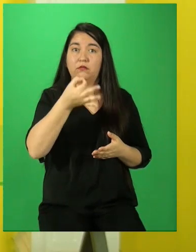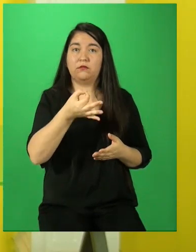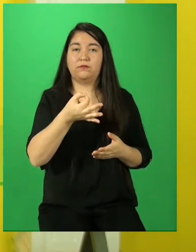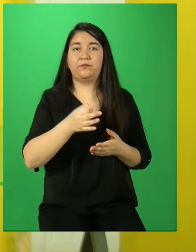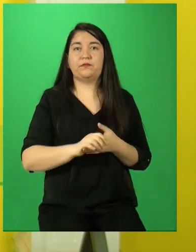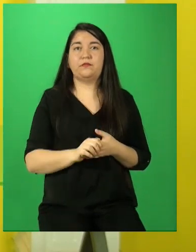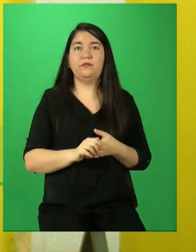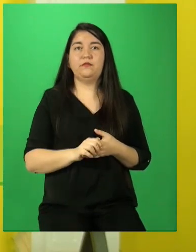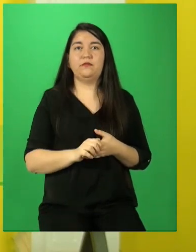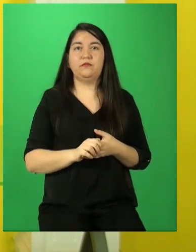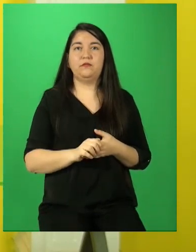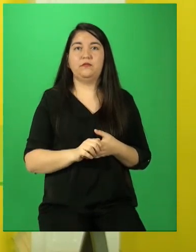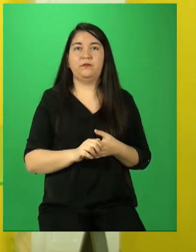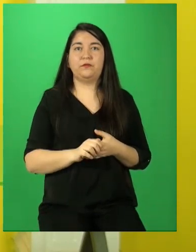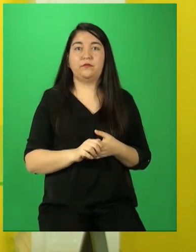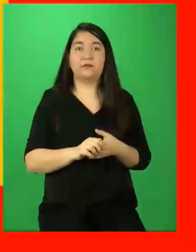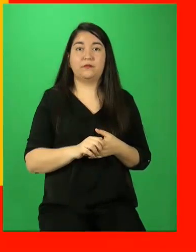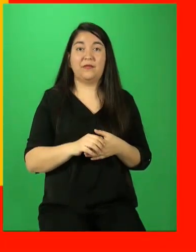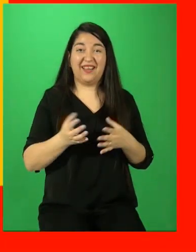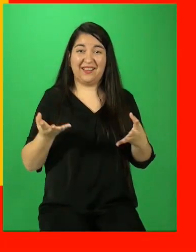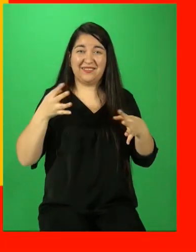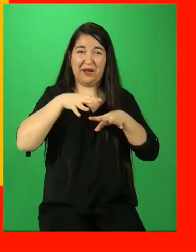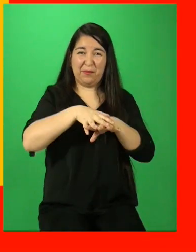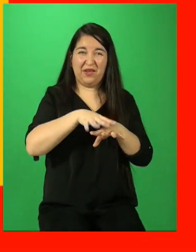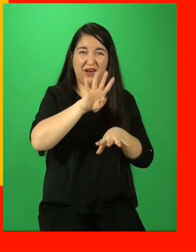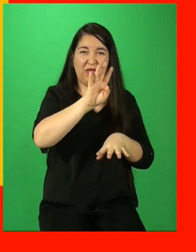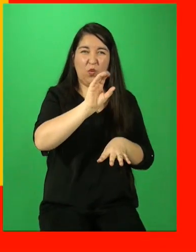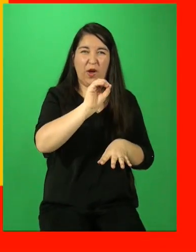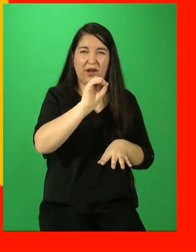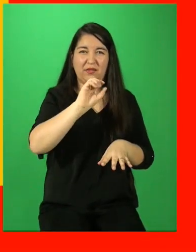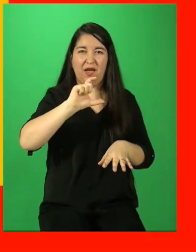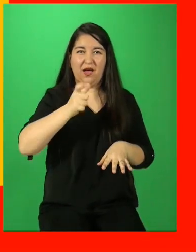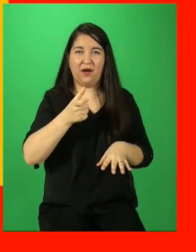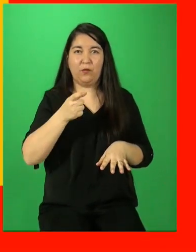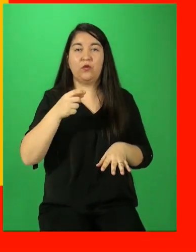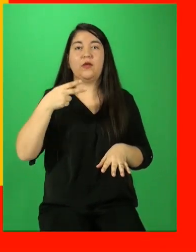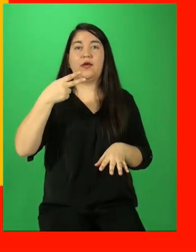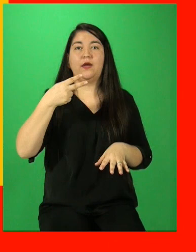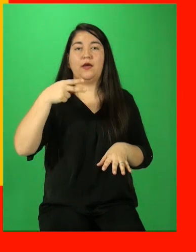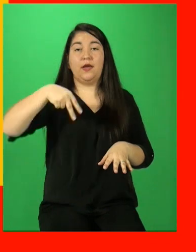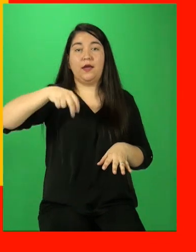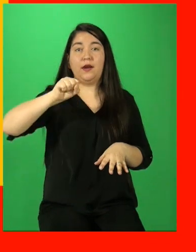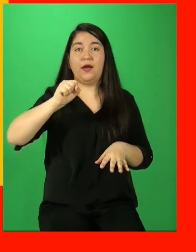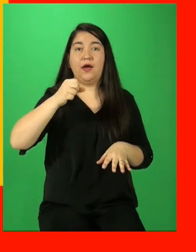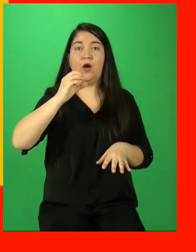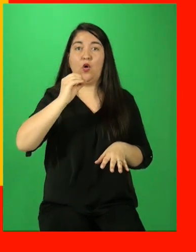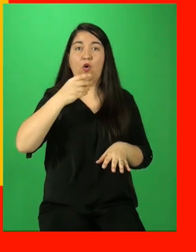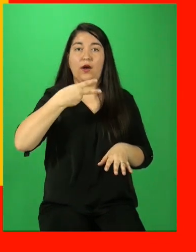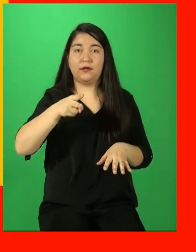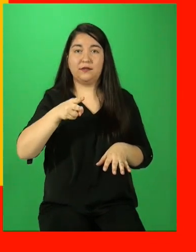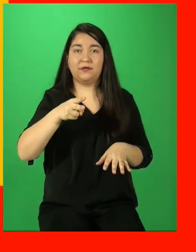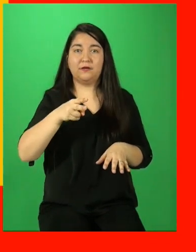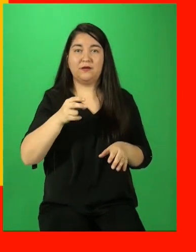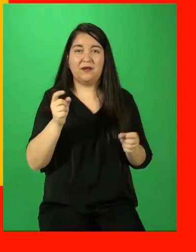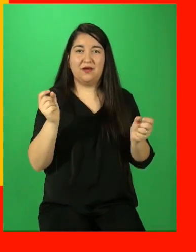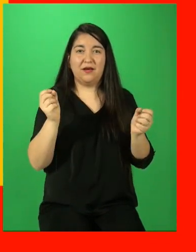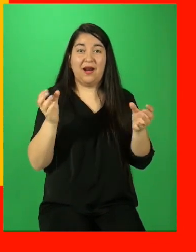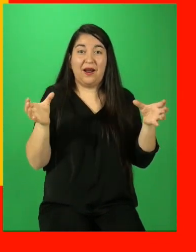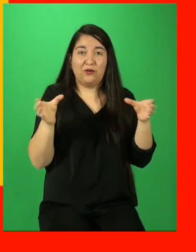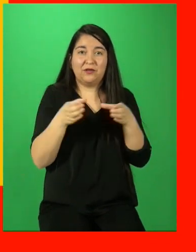que esa solución de los 40 gramos de hidróxido de sodio tienen una concentración molar